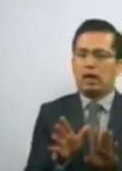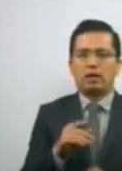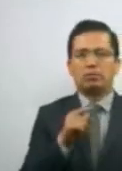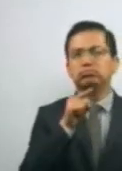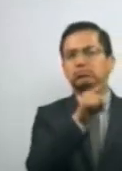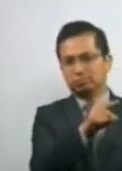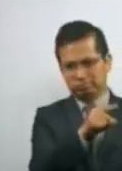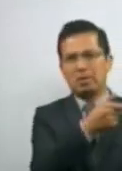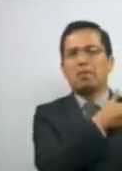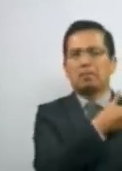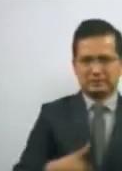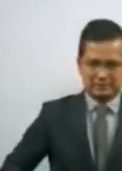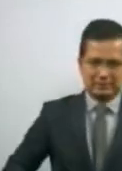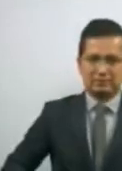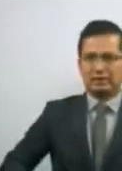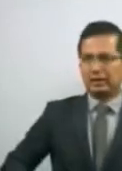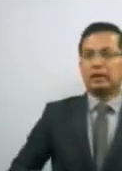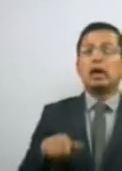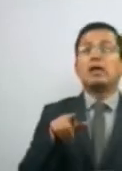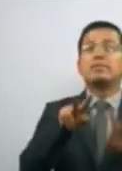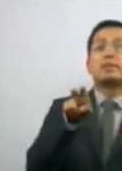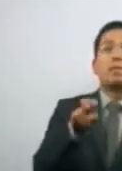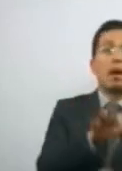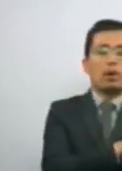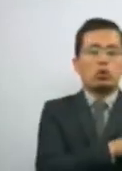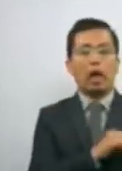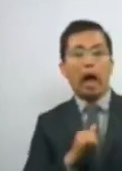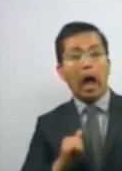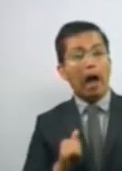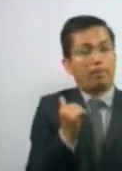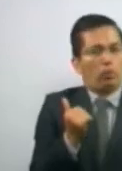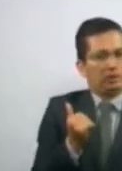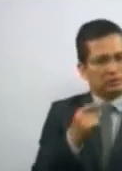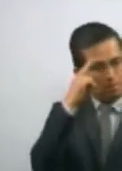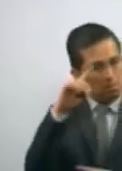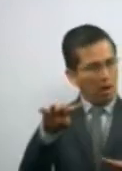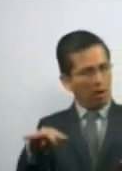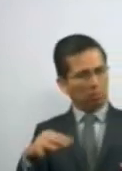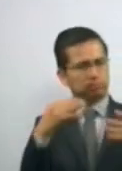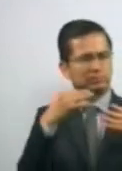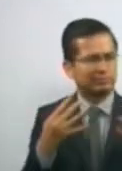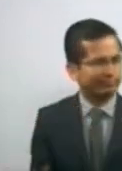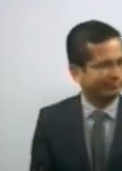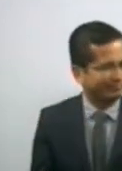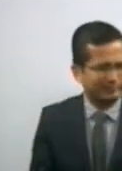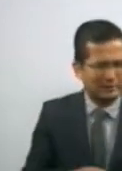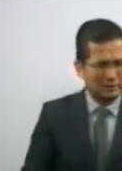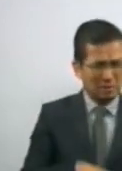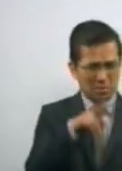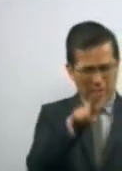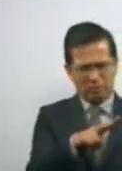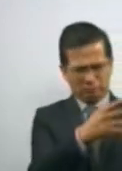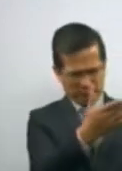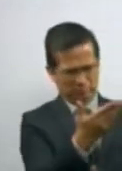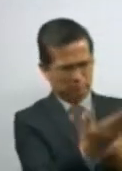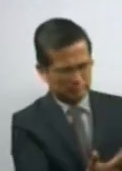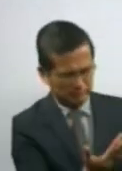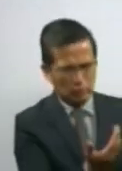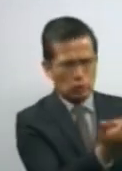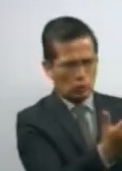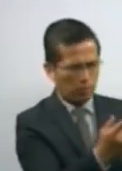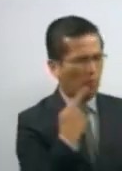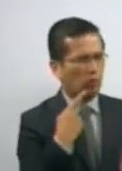del tema de las vacunas. Nada tienen que hacer, perdónenme ustedes, los de Morena, los del gobierno, sus aliados,